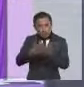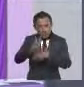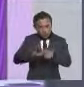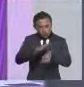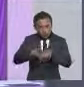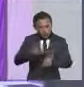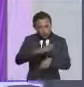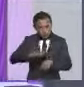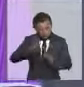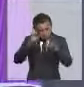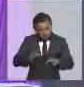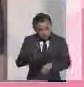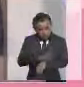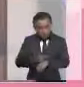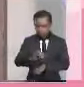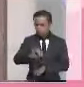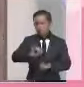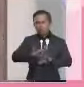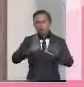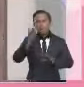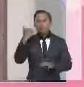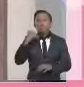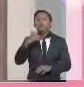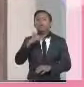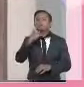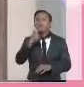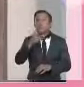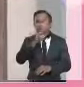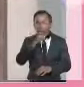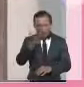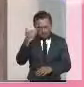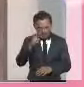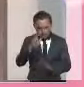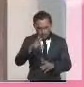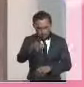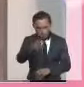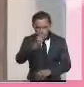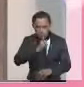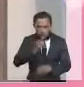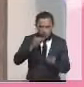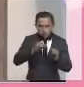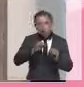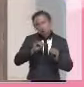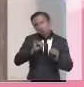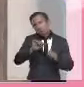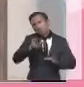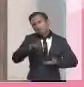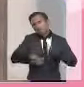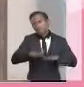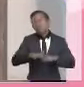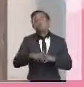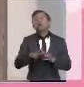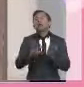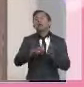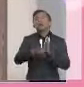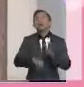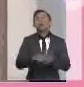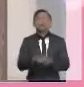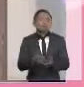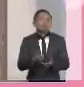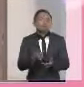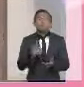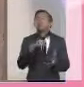de corrupción? Sí. Totalmente. ¿Usted ha mentido? A veces. ¿Por ejemplo? Entonces le dije a mi mujer que le iba a llevar al cine y no pude